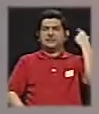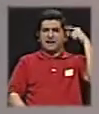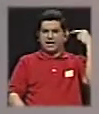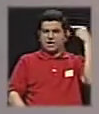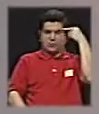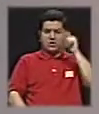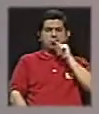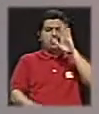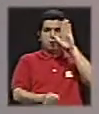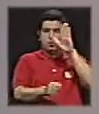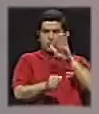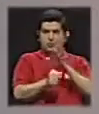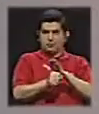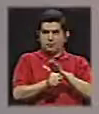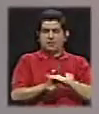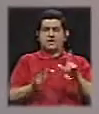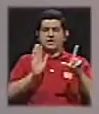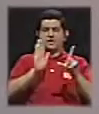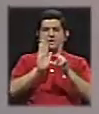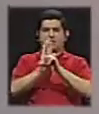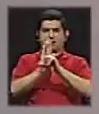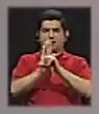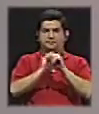en el cumplimiento de la misma ley